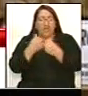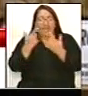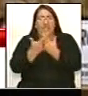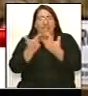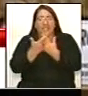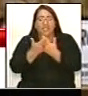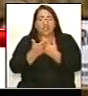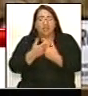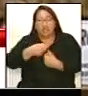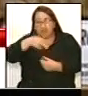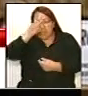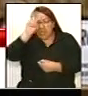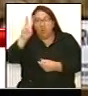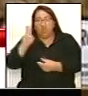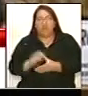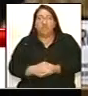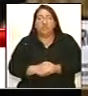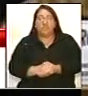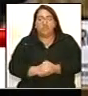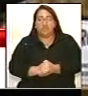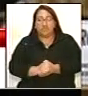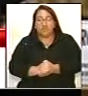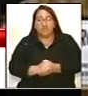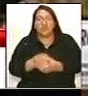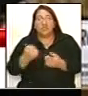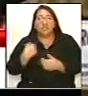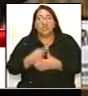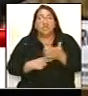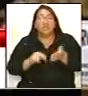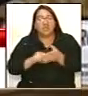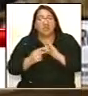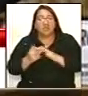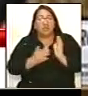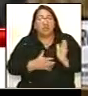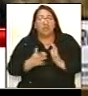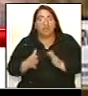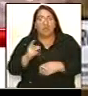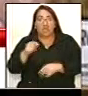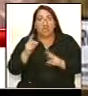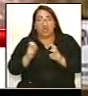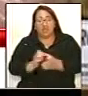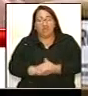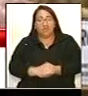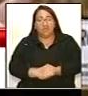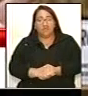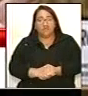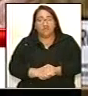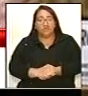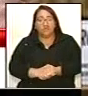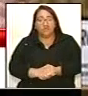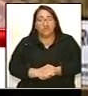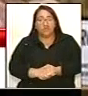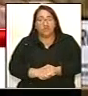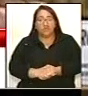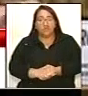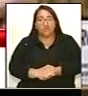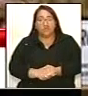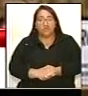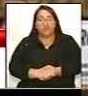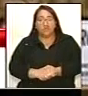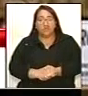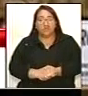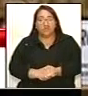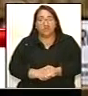El ejército peruano tiene que se tiene que planificar en este tema, por favor. O sea, pero